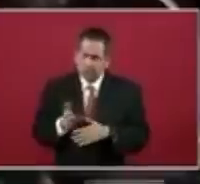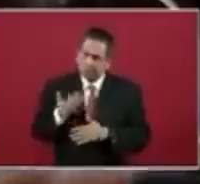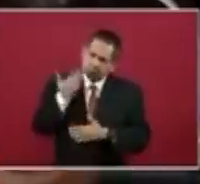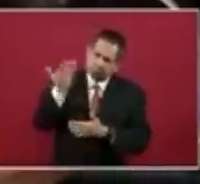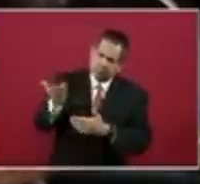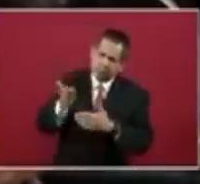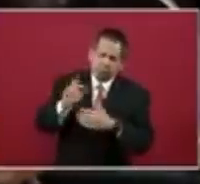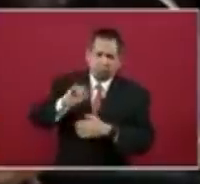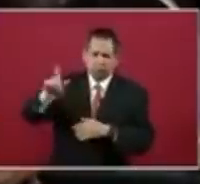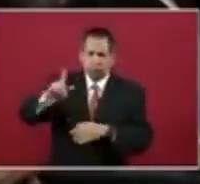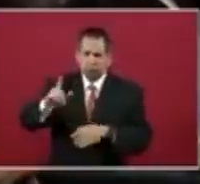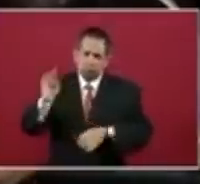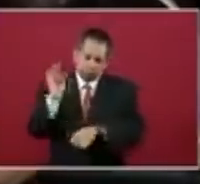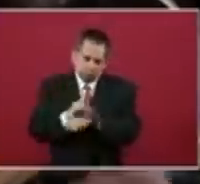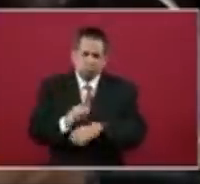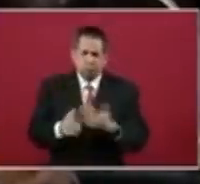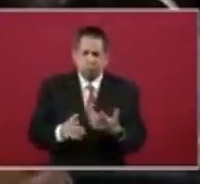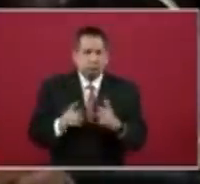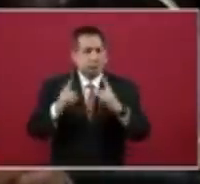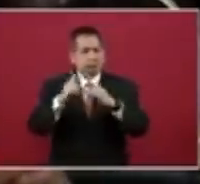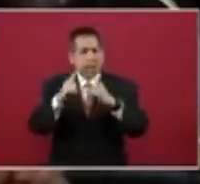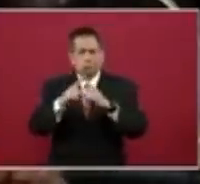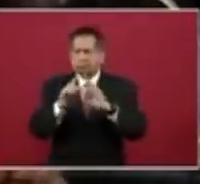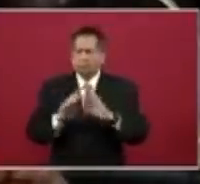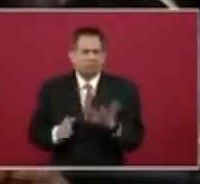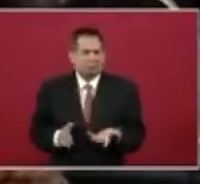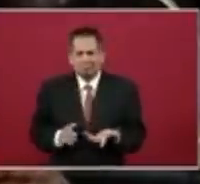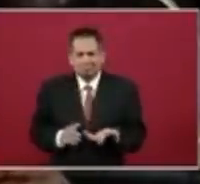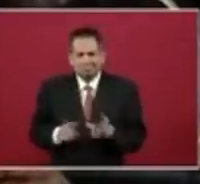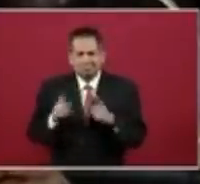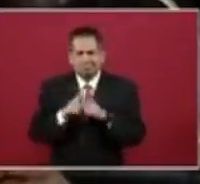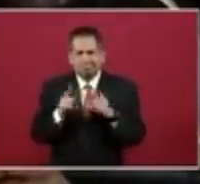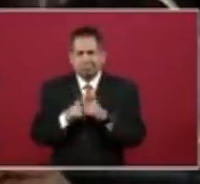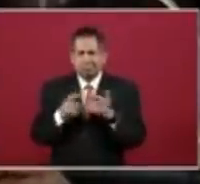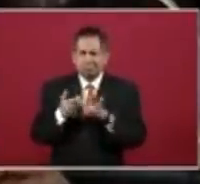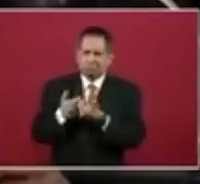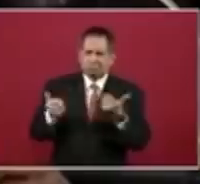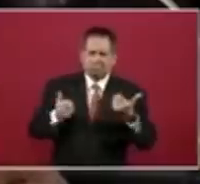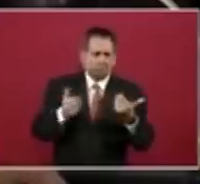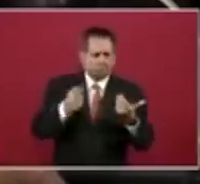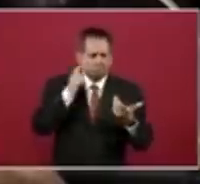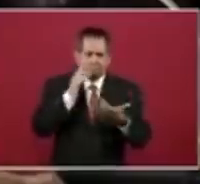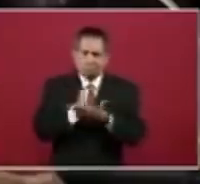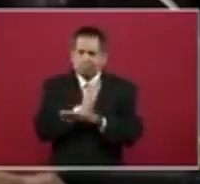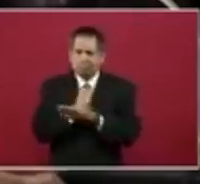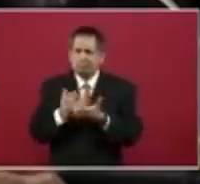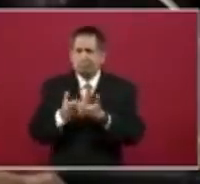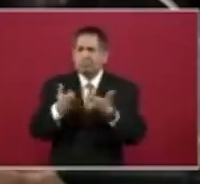de la autoridad porque dicen que la Iglesia solo separa de su ministerio parroquia